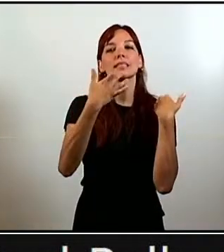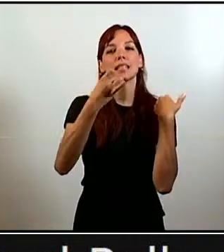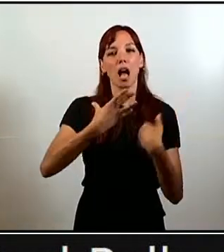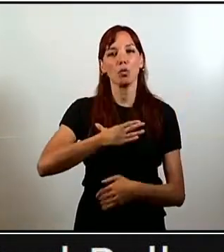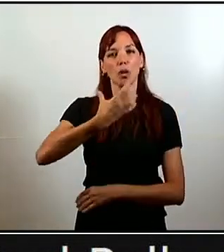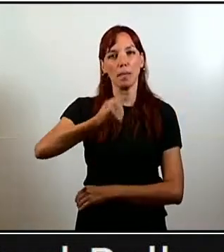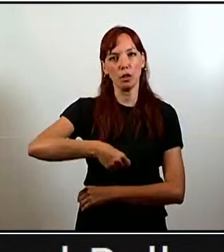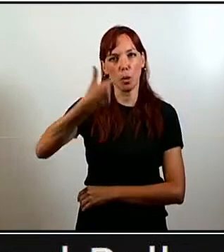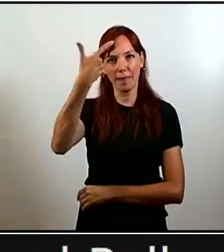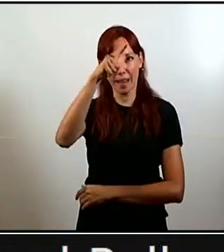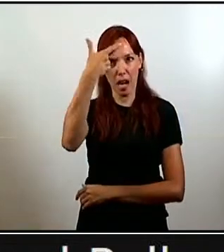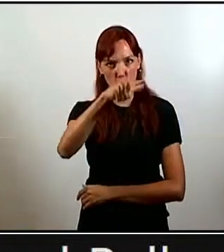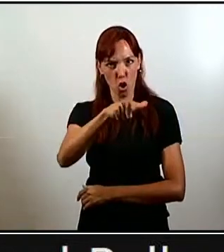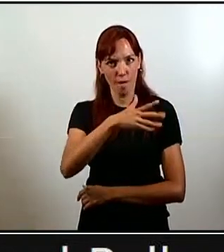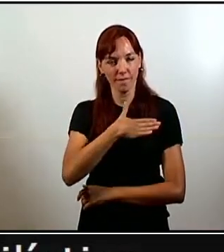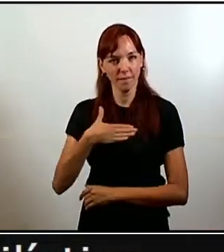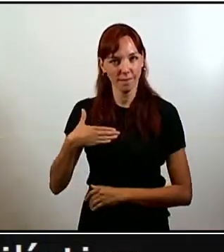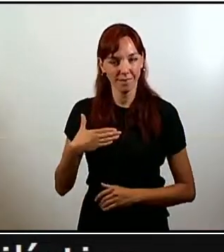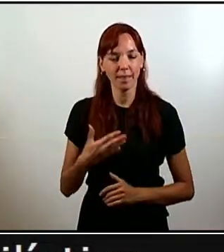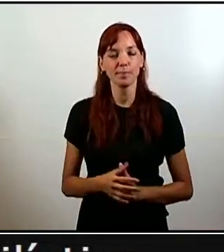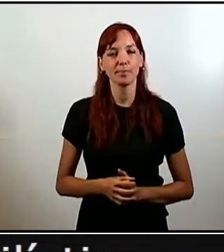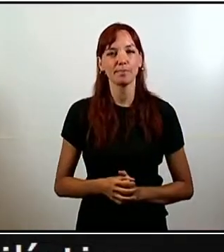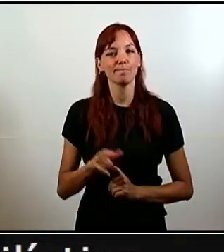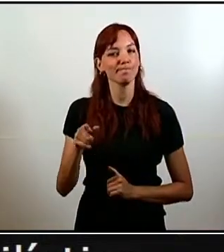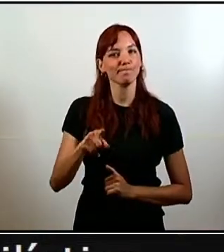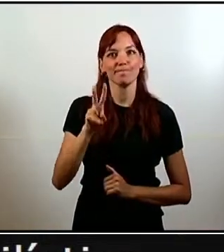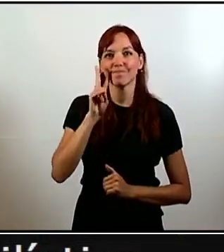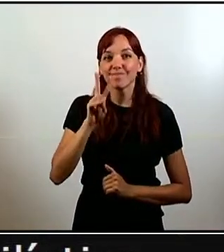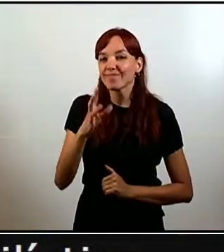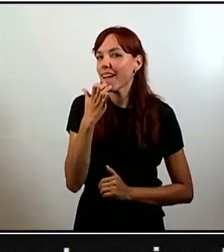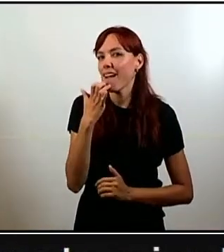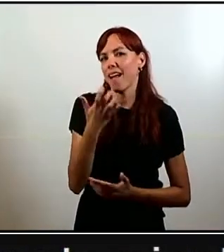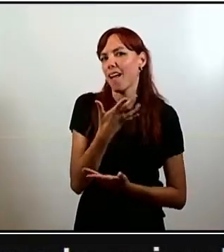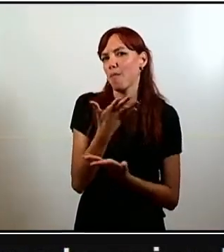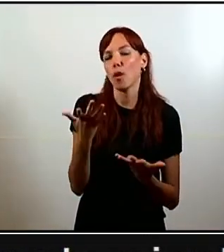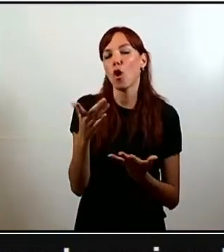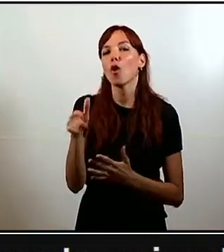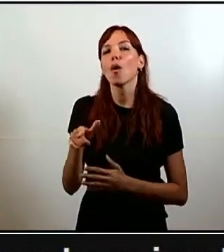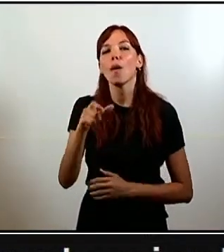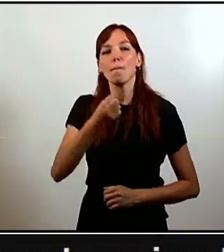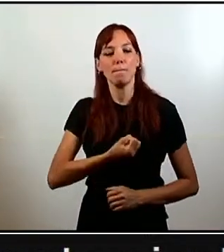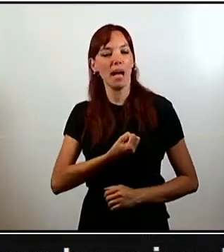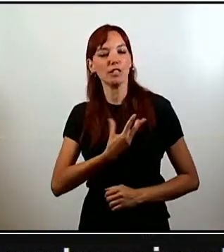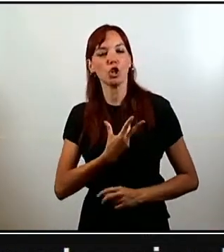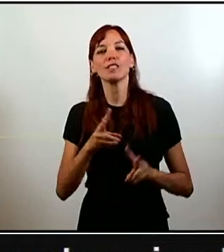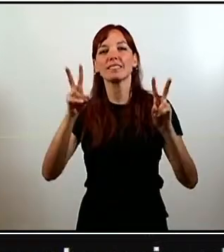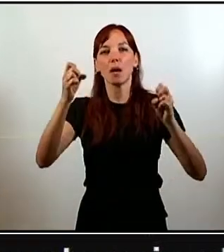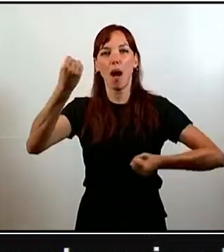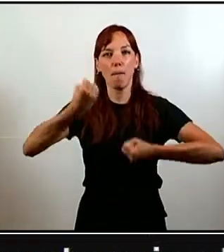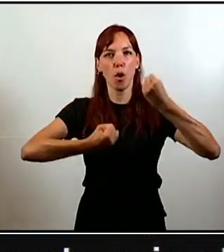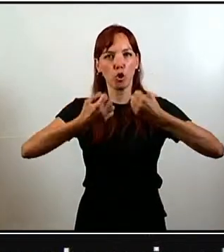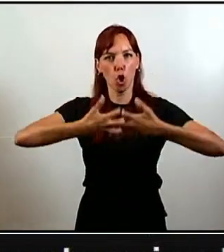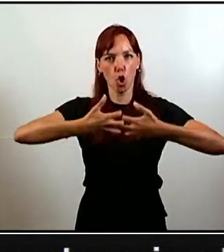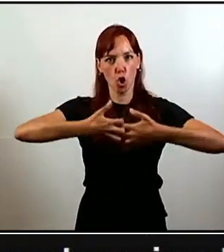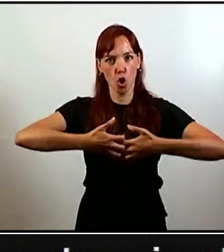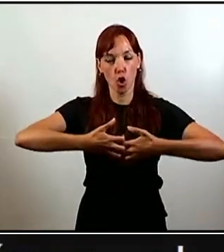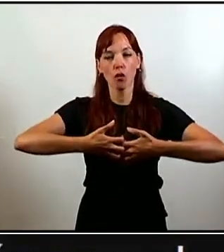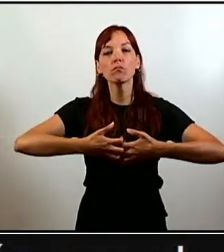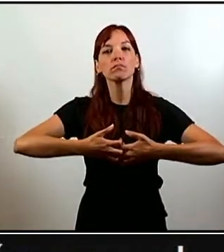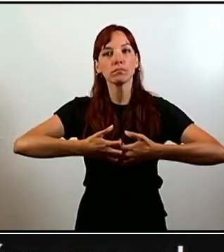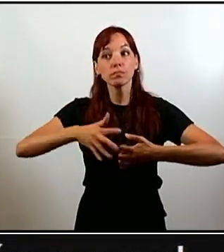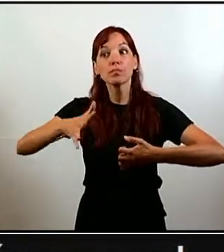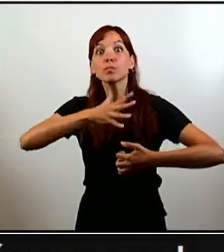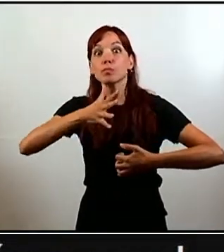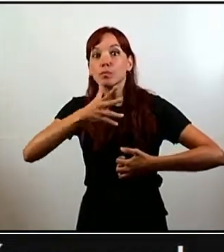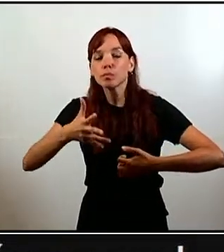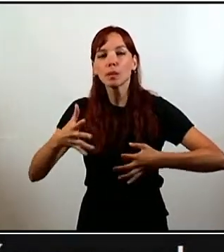Almendralejo. Esto es un ejemplo de pasión por el mundo del motor, en una visión de conjunto, de esa